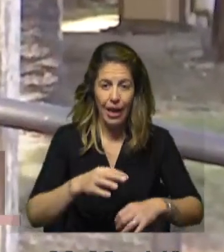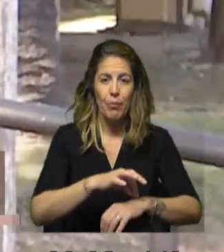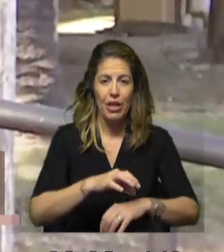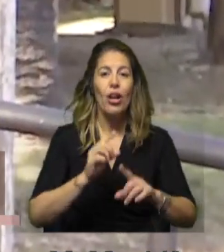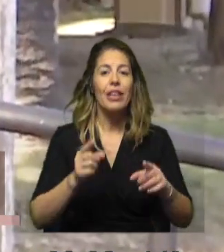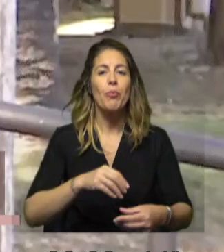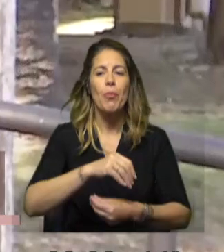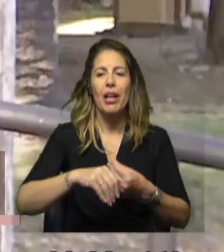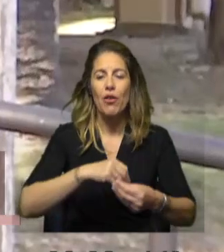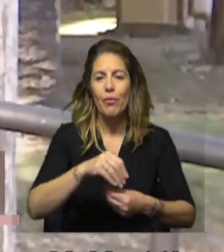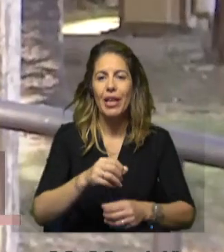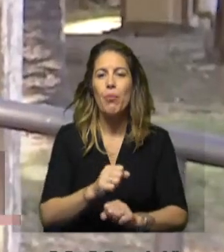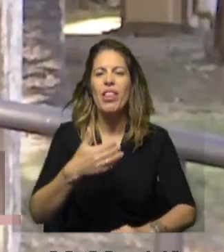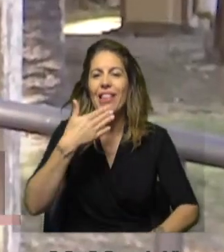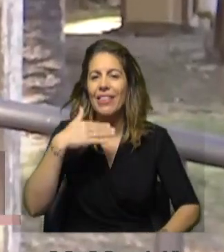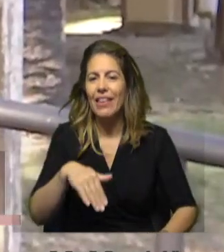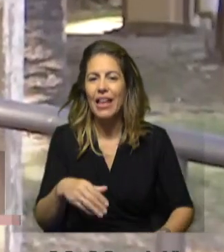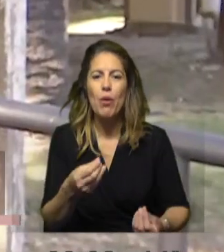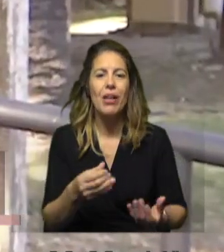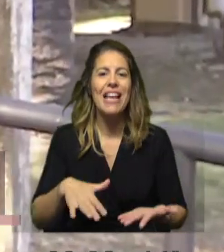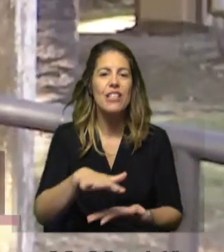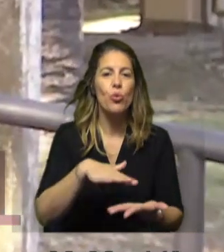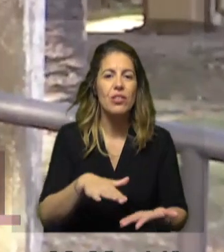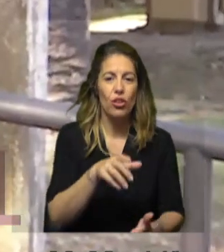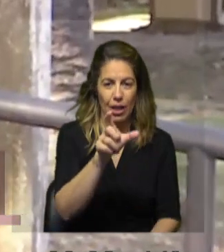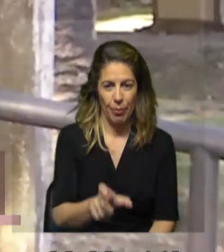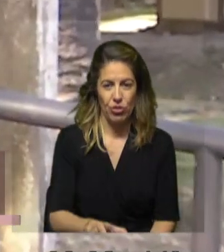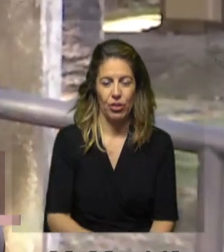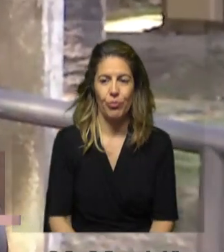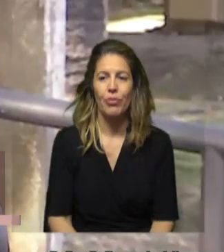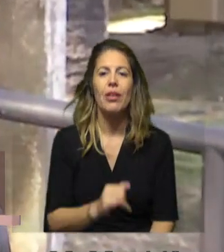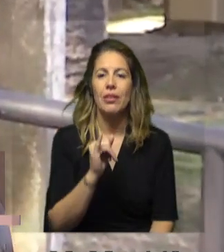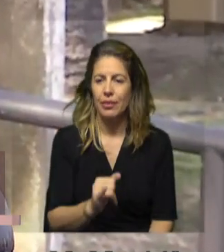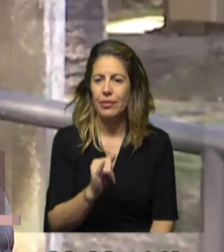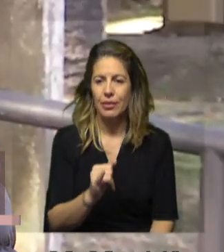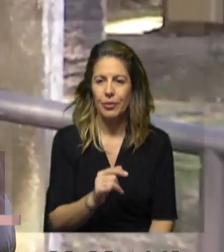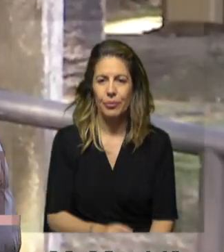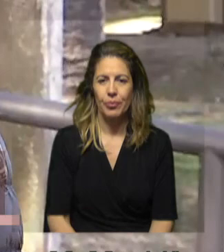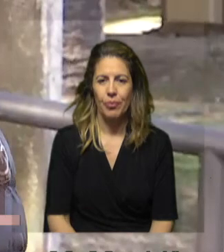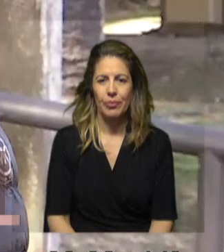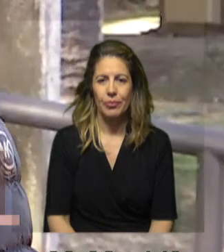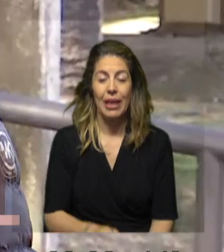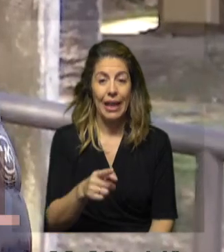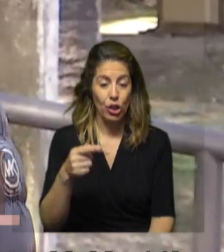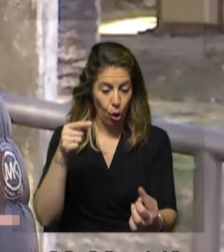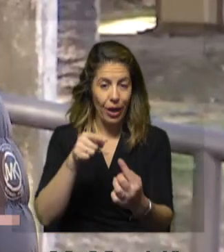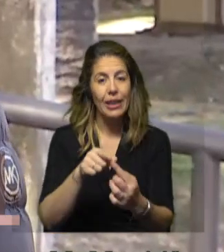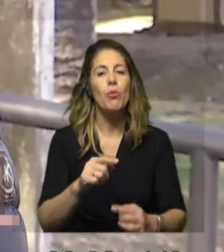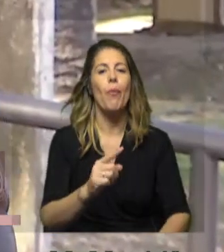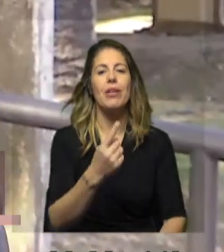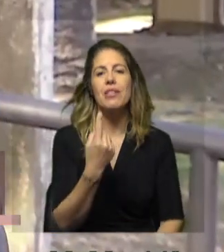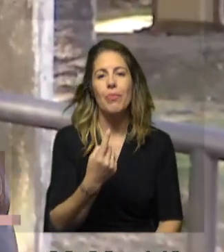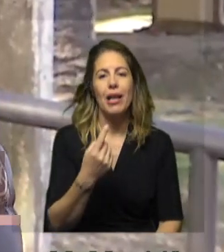¿no? Sí. Que pueda entender por lo que pasa. Sí, exacto. Esto apunta principalmente